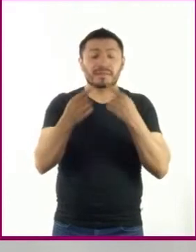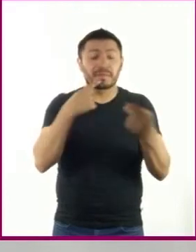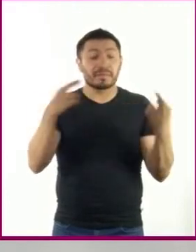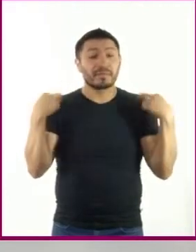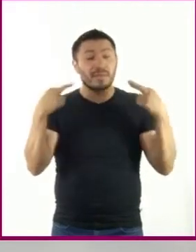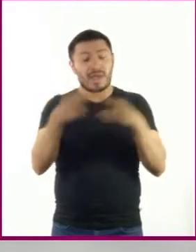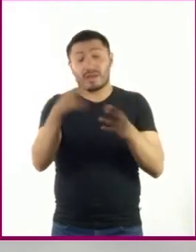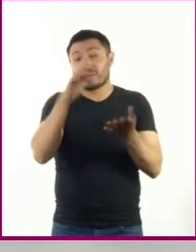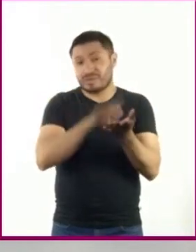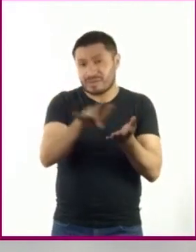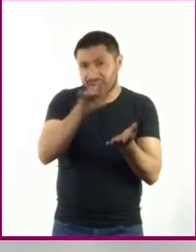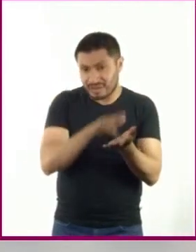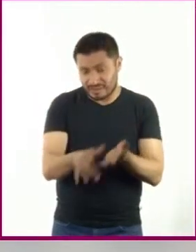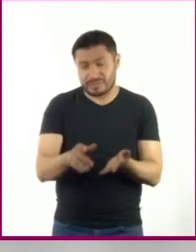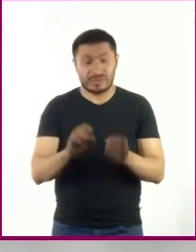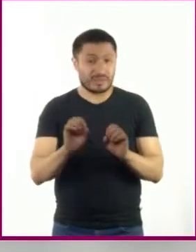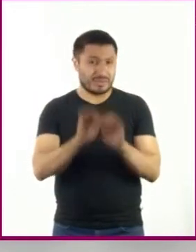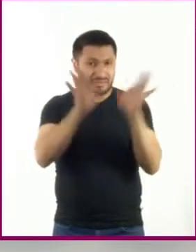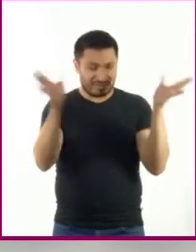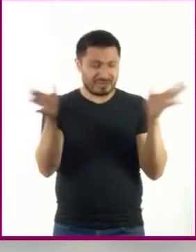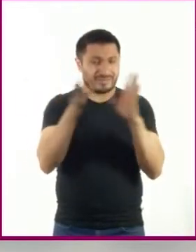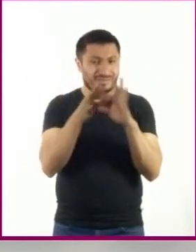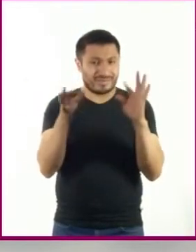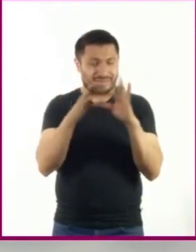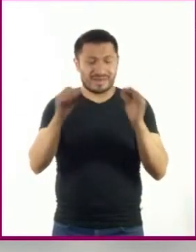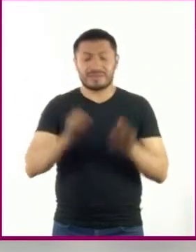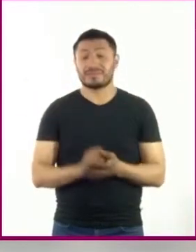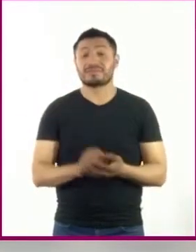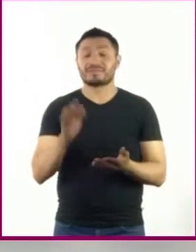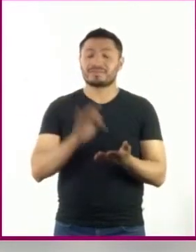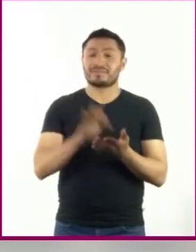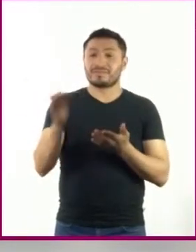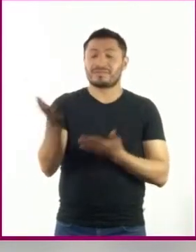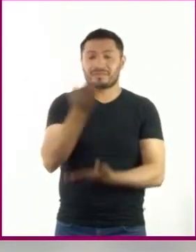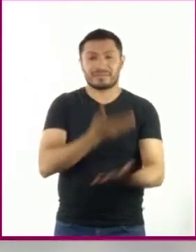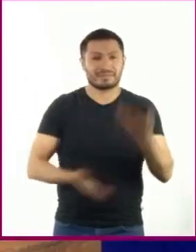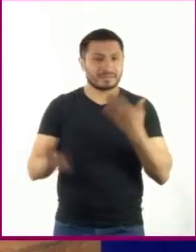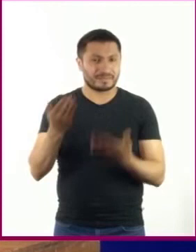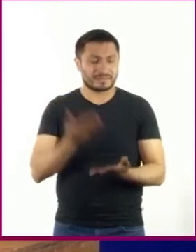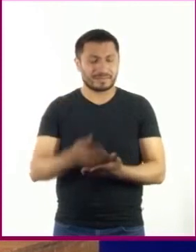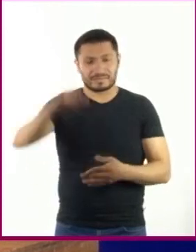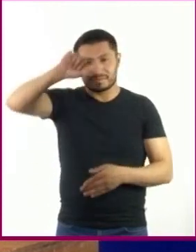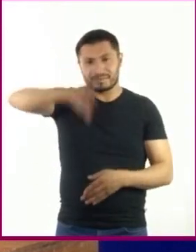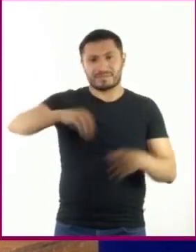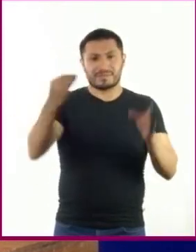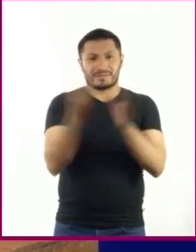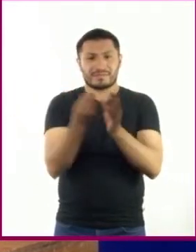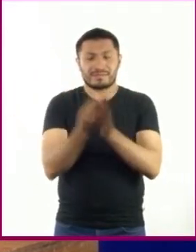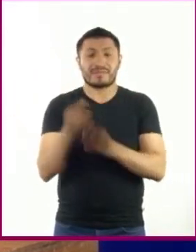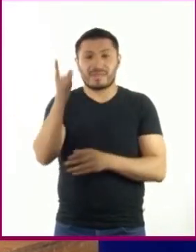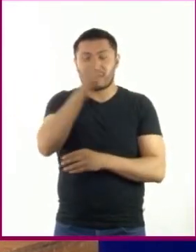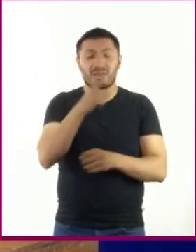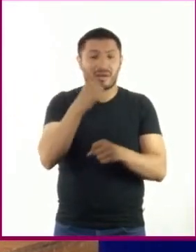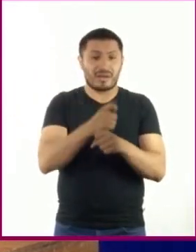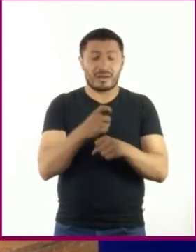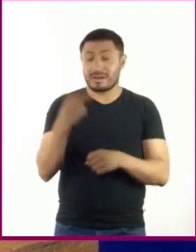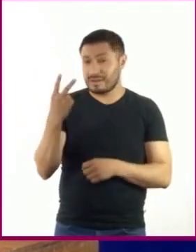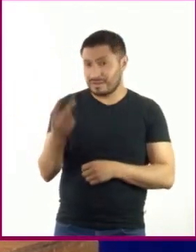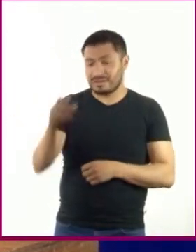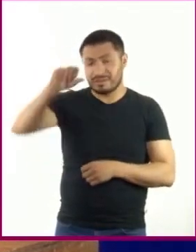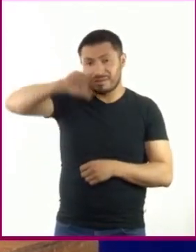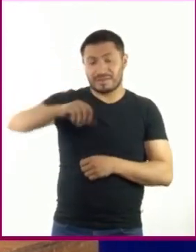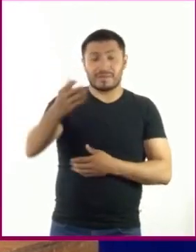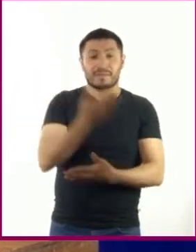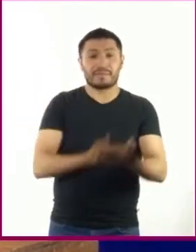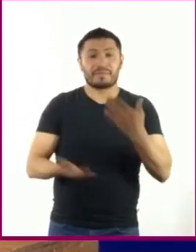apoyarlos y logren esclarecerlas. Gracias por compartir con nosotros esta sesión de Lengua Materna 2 en la que hemos